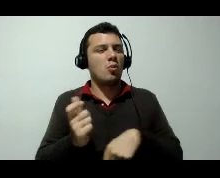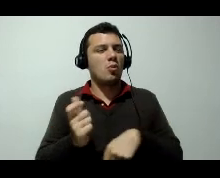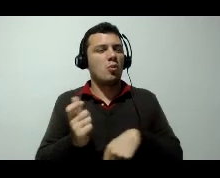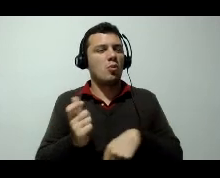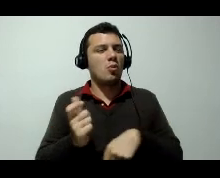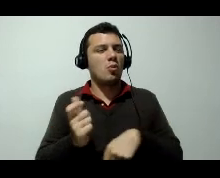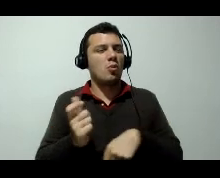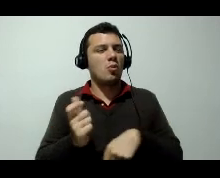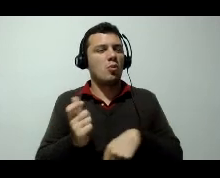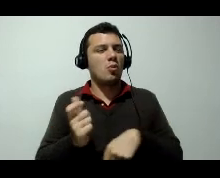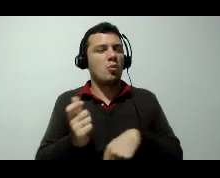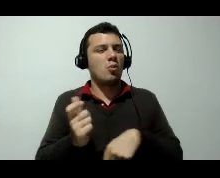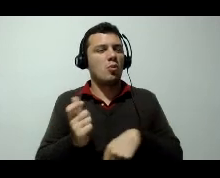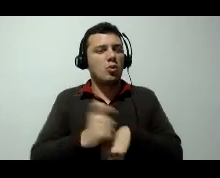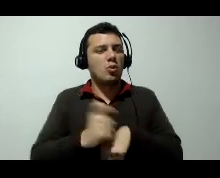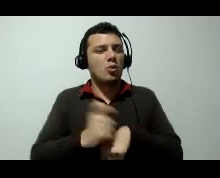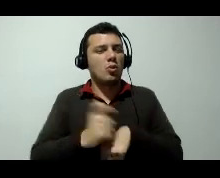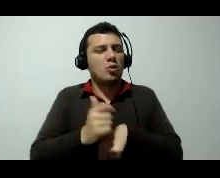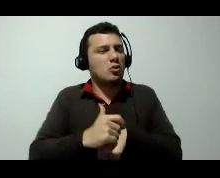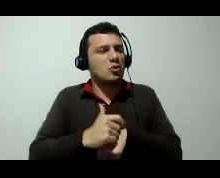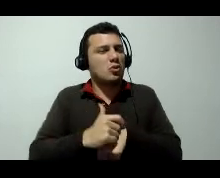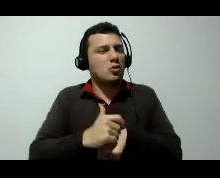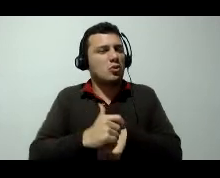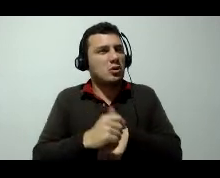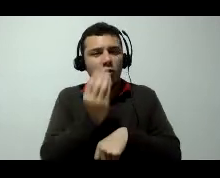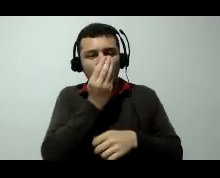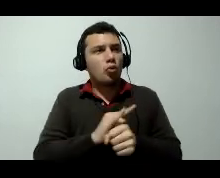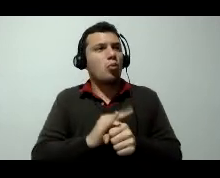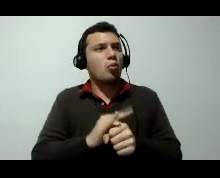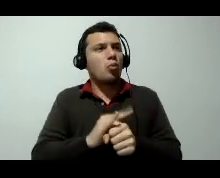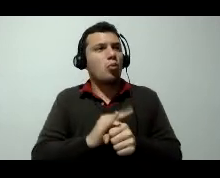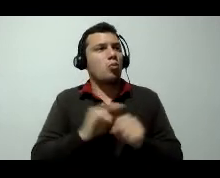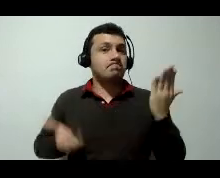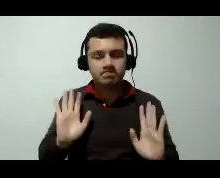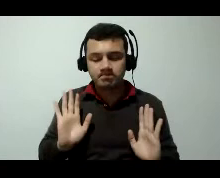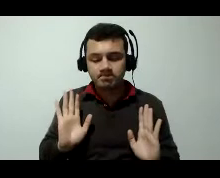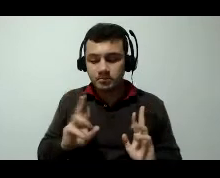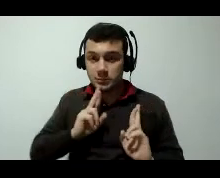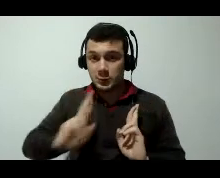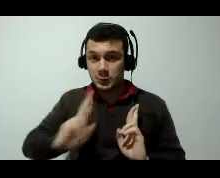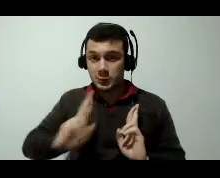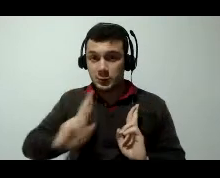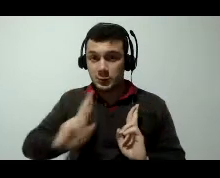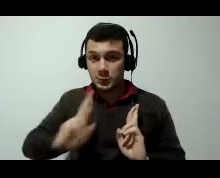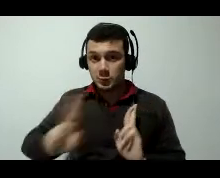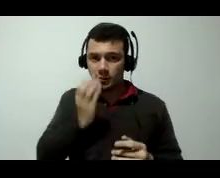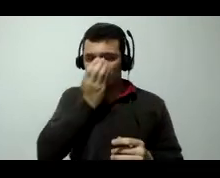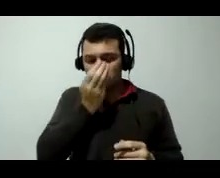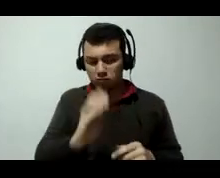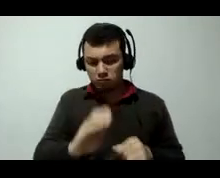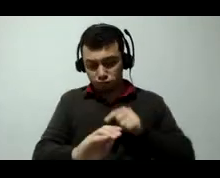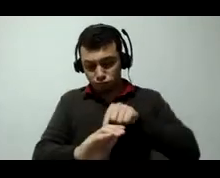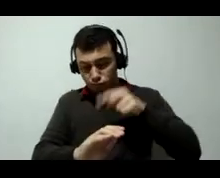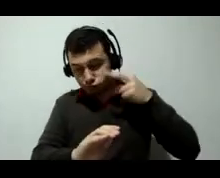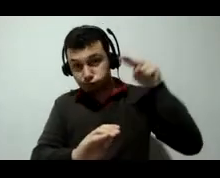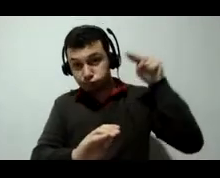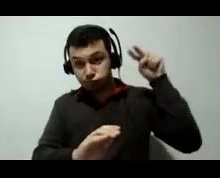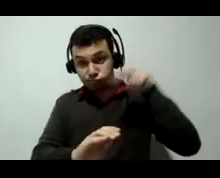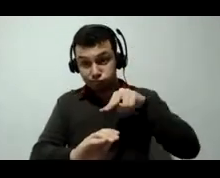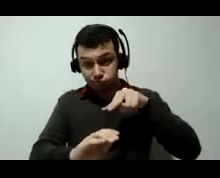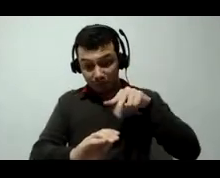tener en cuenta si está visiblemente sucia o no, si se está